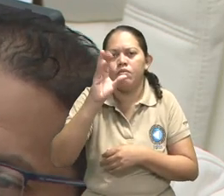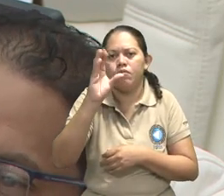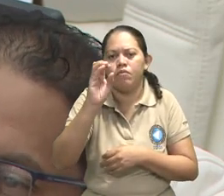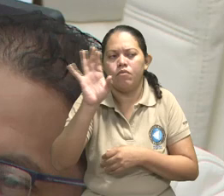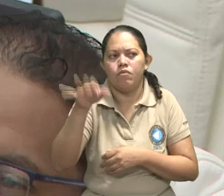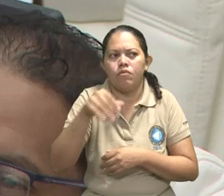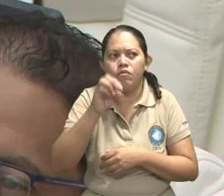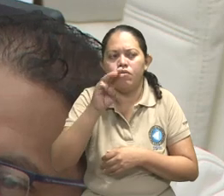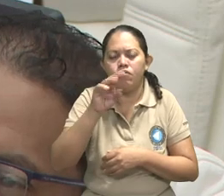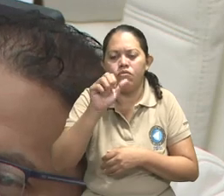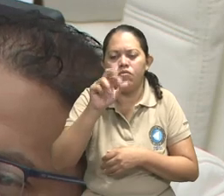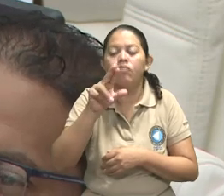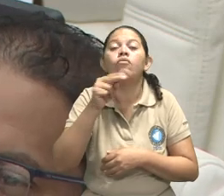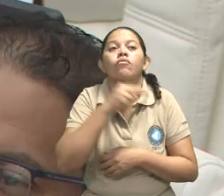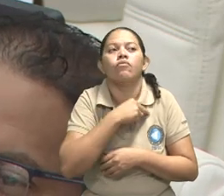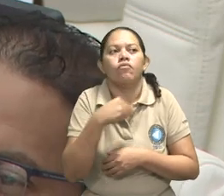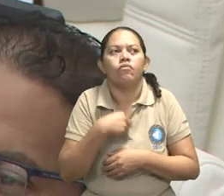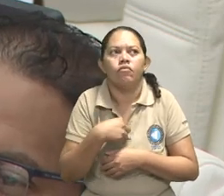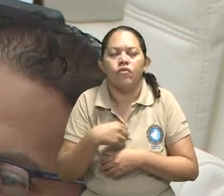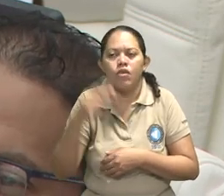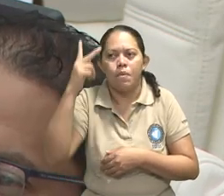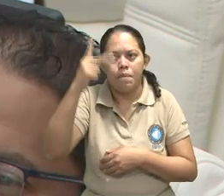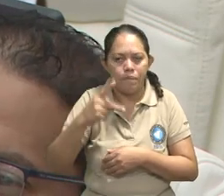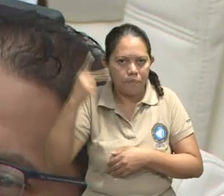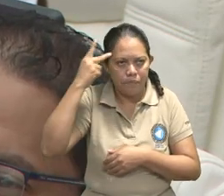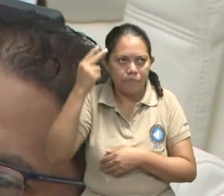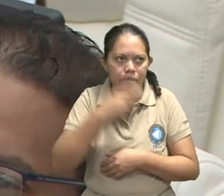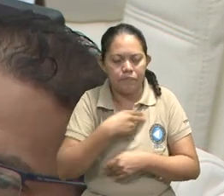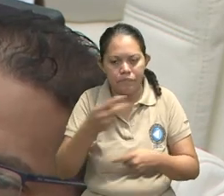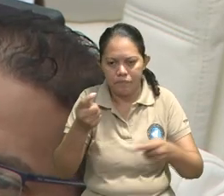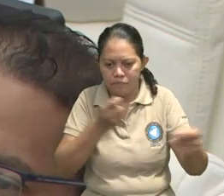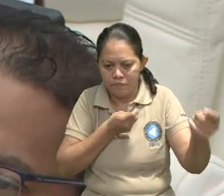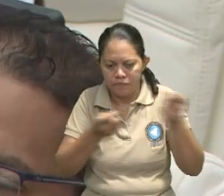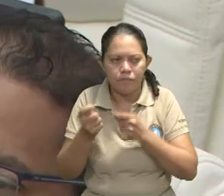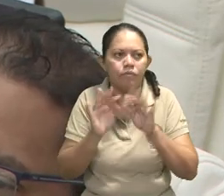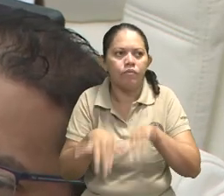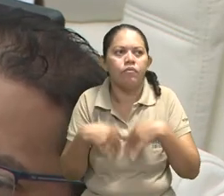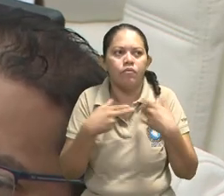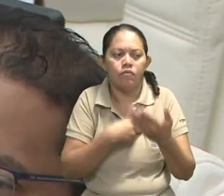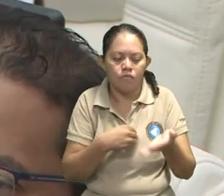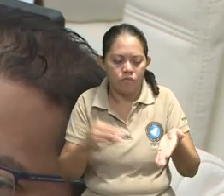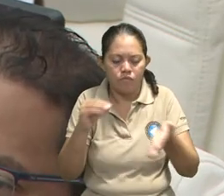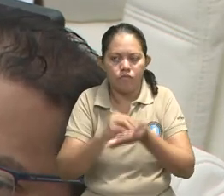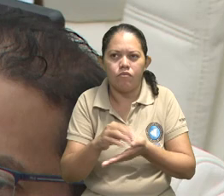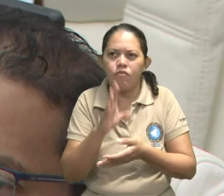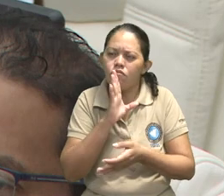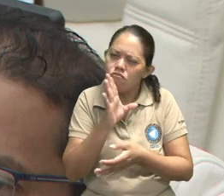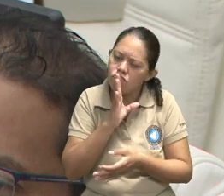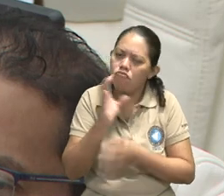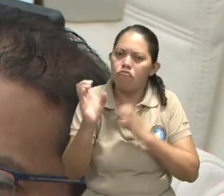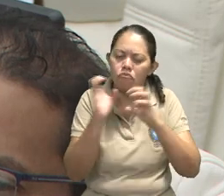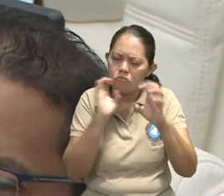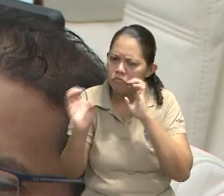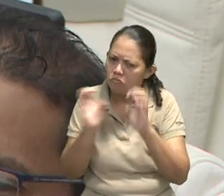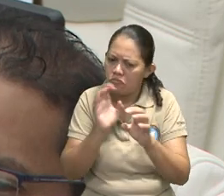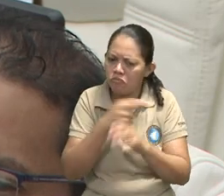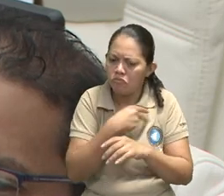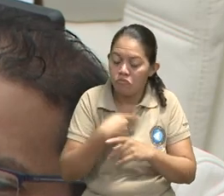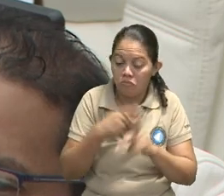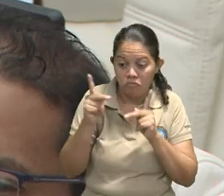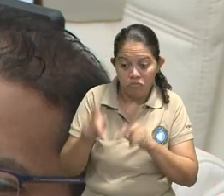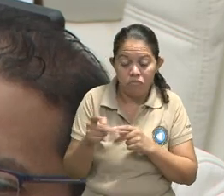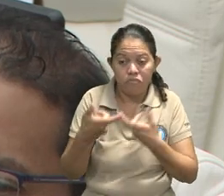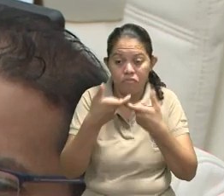Manuel Zamora Núñez, de la Dirección de Políticas y Regulación. Los comparecientes manifestaron a los integrantes